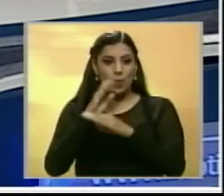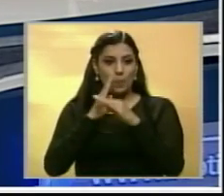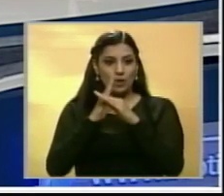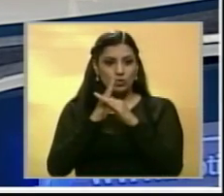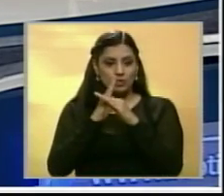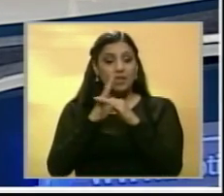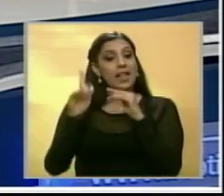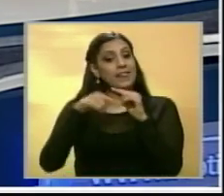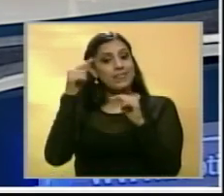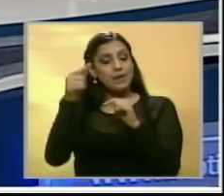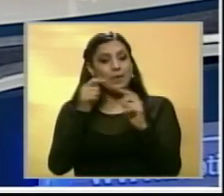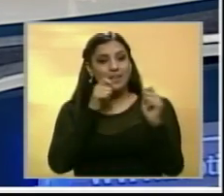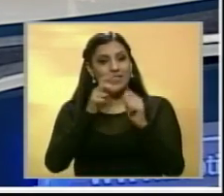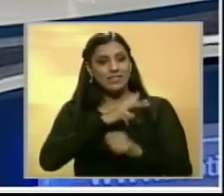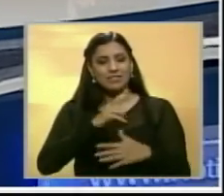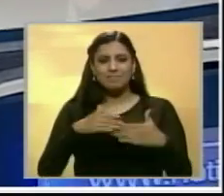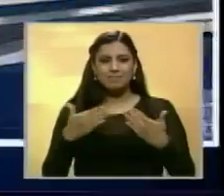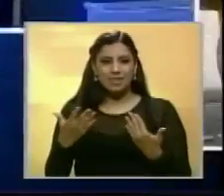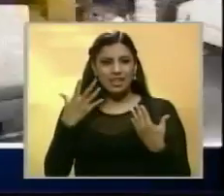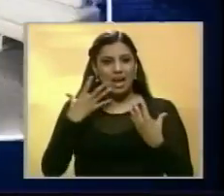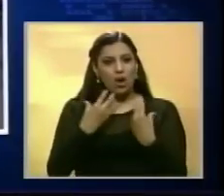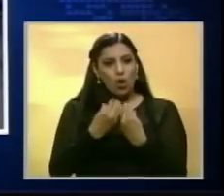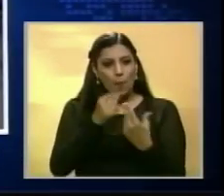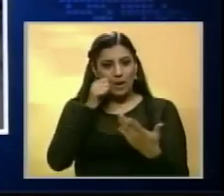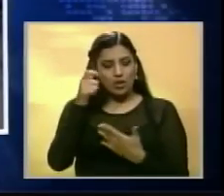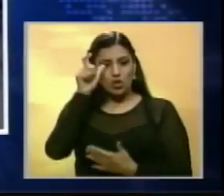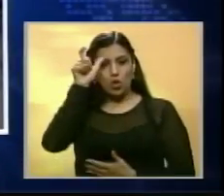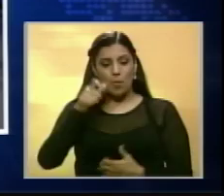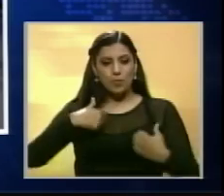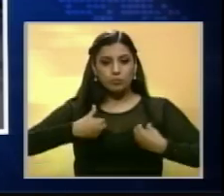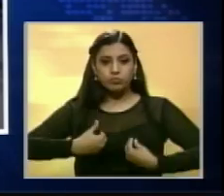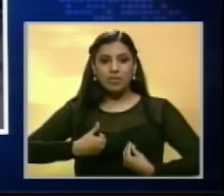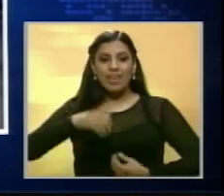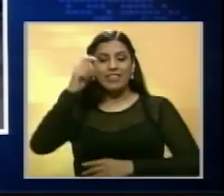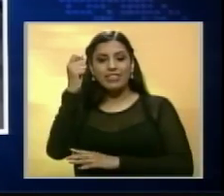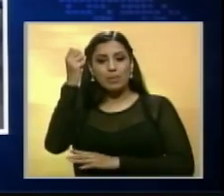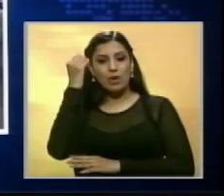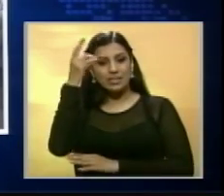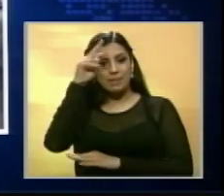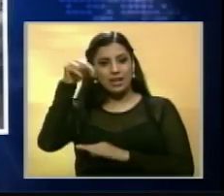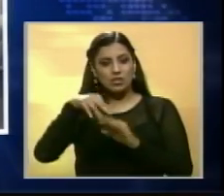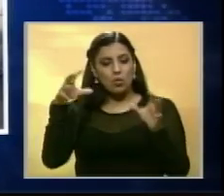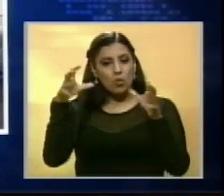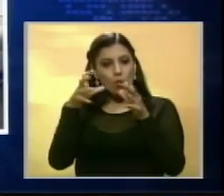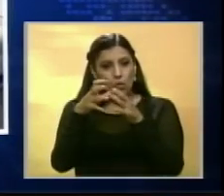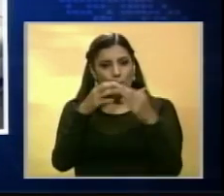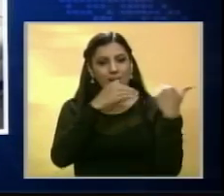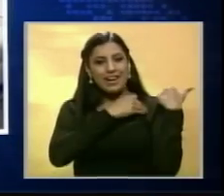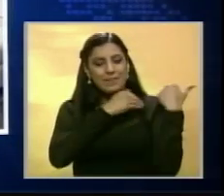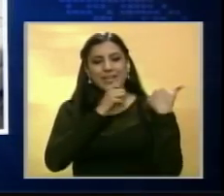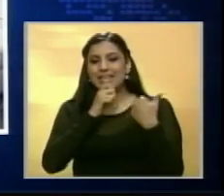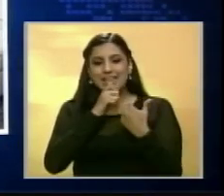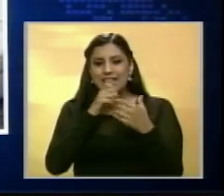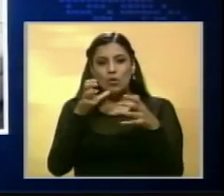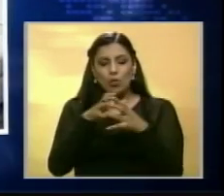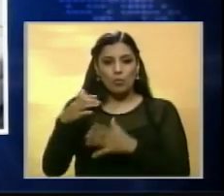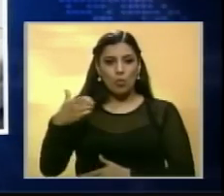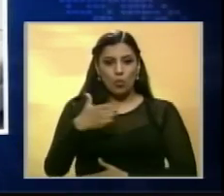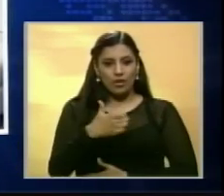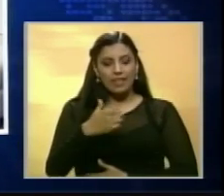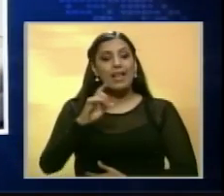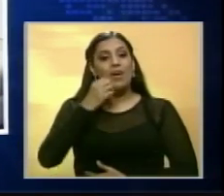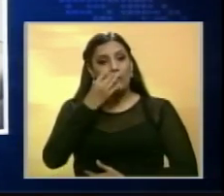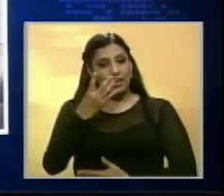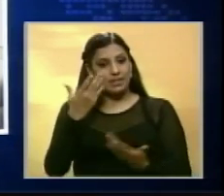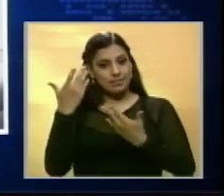pausa. A regreso en Entrevista a Venevisión nos acompaña Timoteo Zambrano, diputado a la Asamblea Nacional en representación de la Unidad. Ya